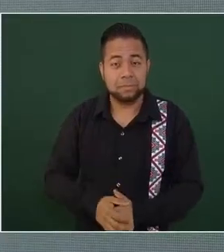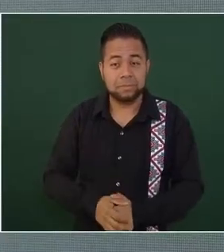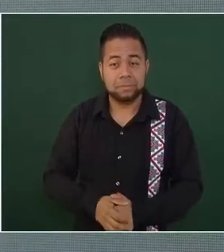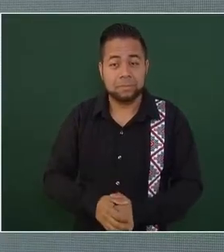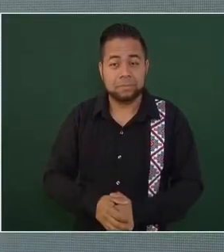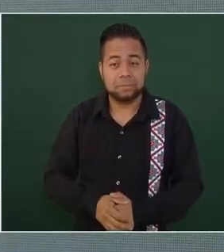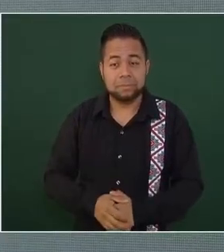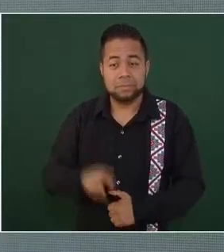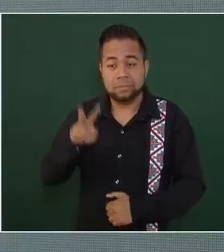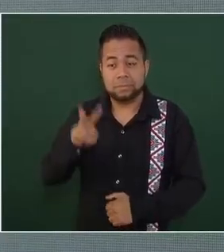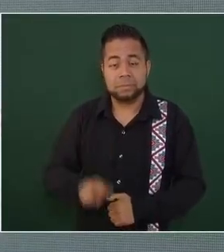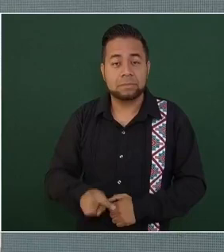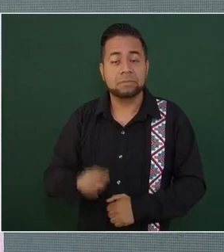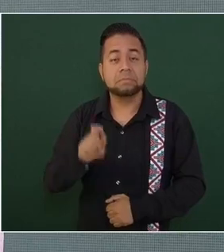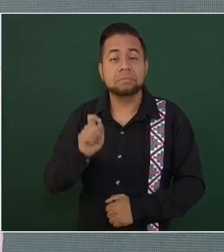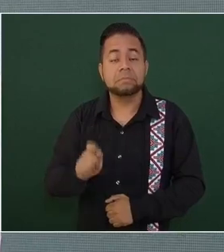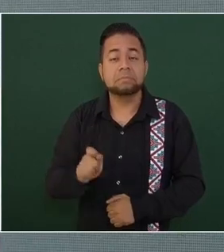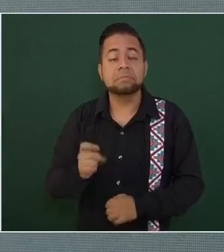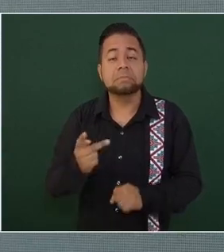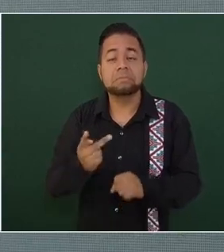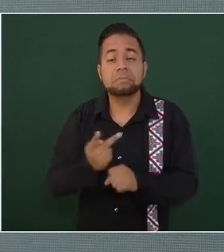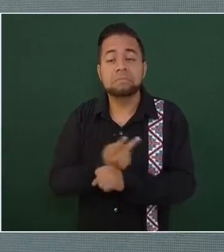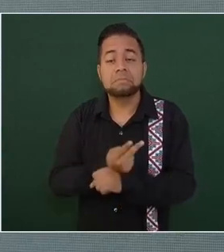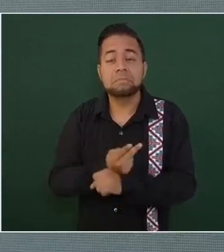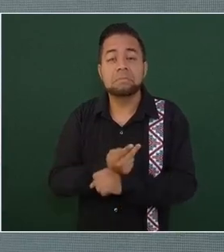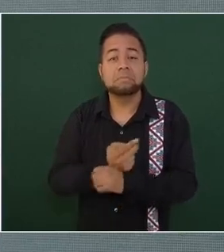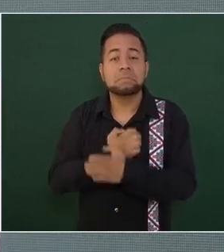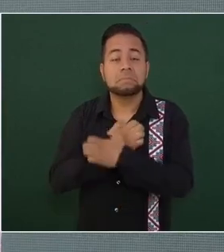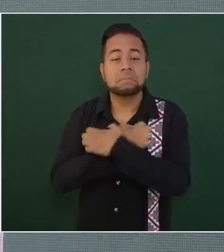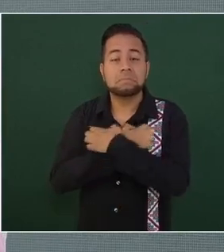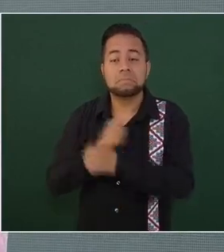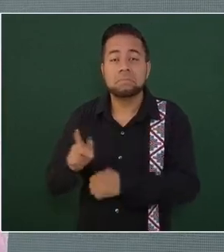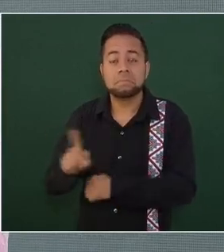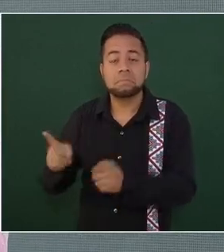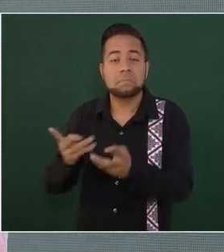desapareciendo la educación pública